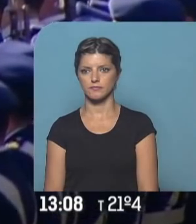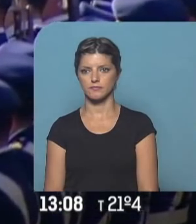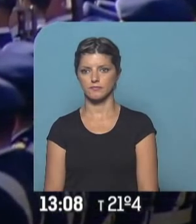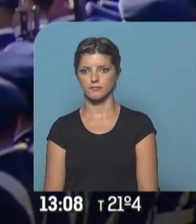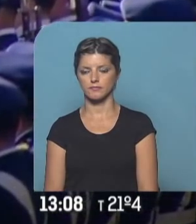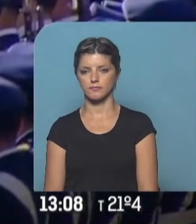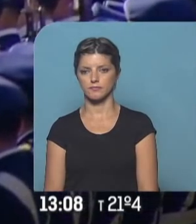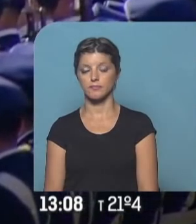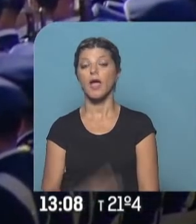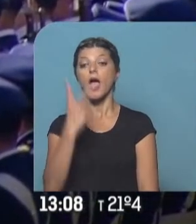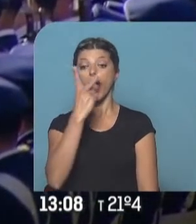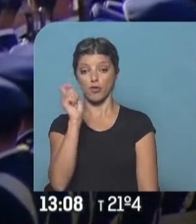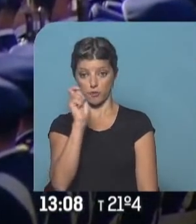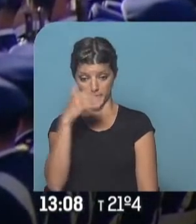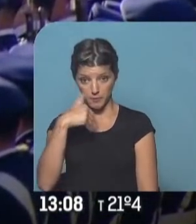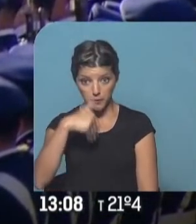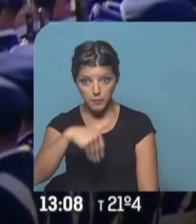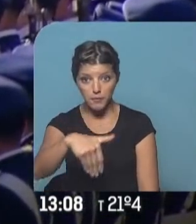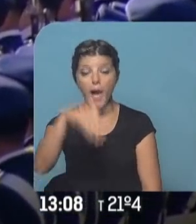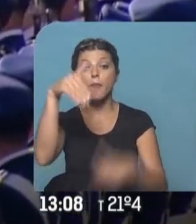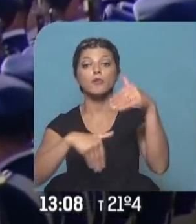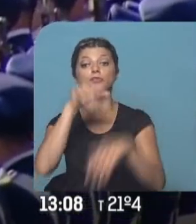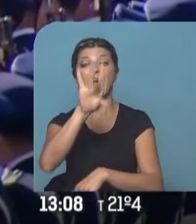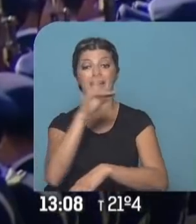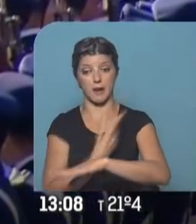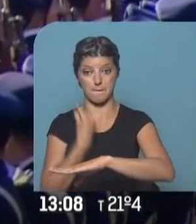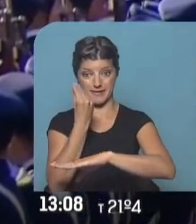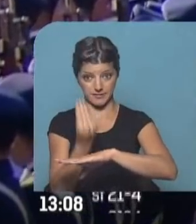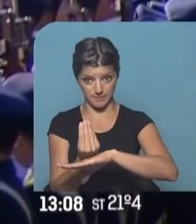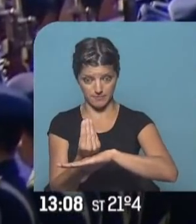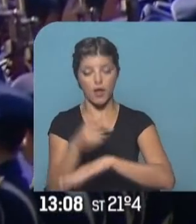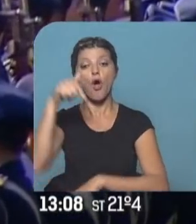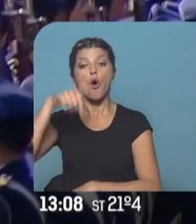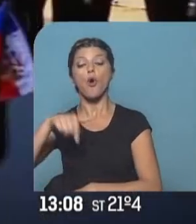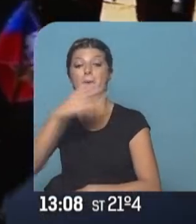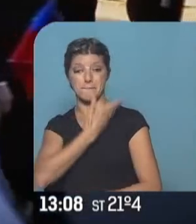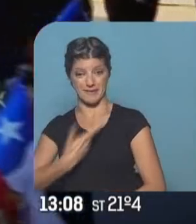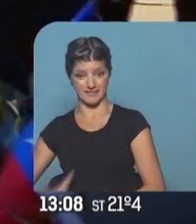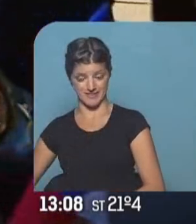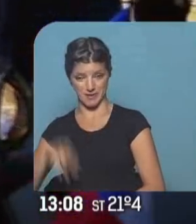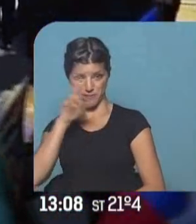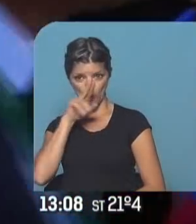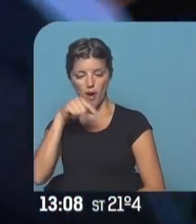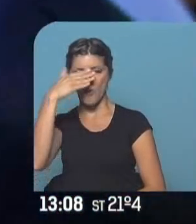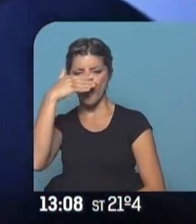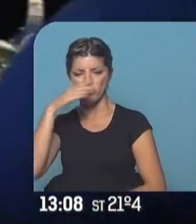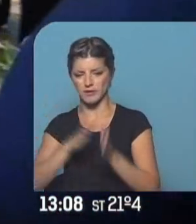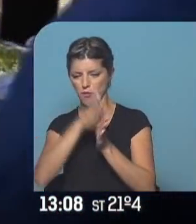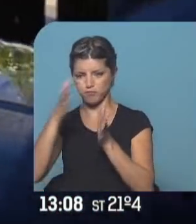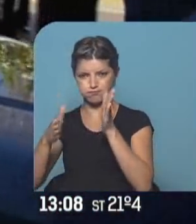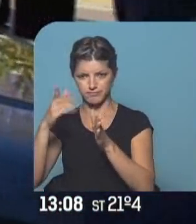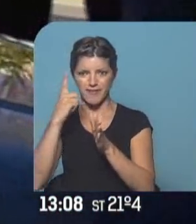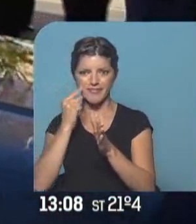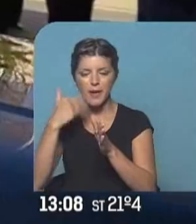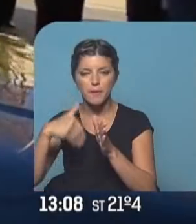A menos de 2 meses de las elecciones presidenciales en Chile, Michelle Bachelet se dispone a enfrentar el último tramo de su segundo mandato con